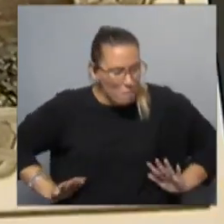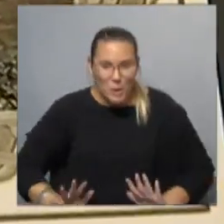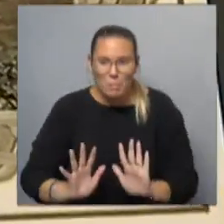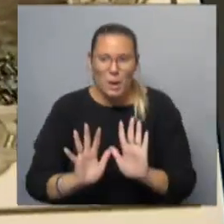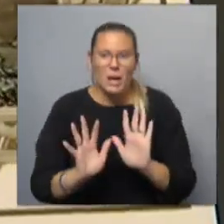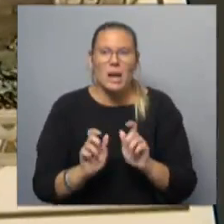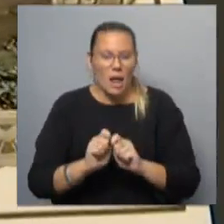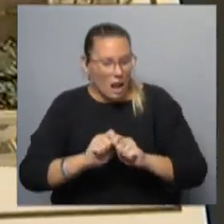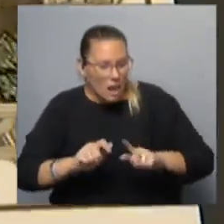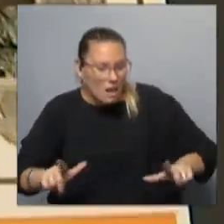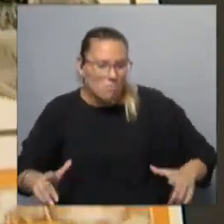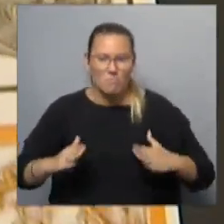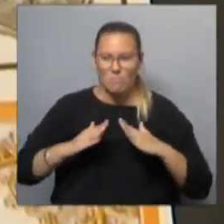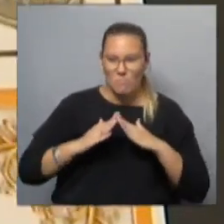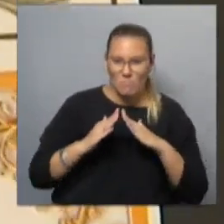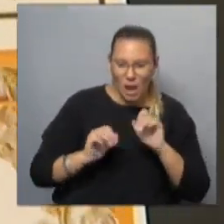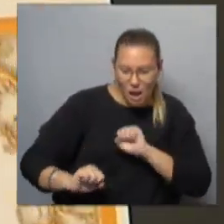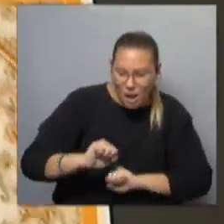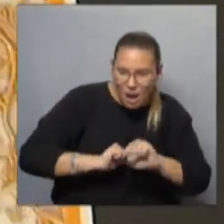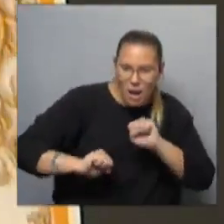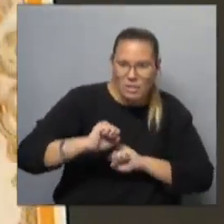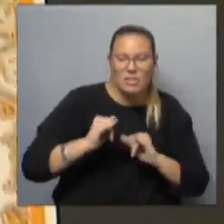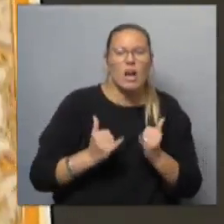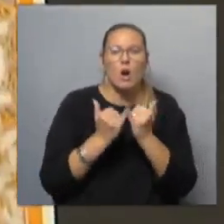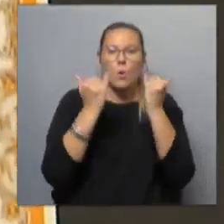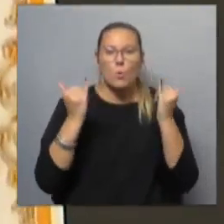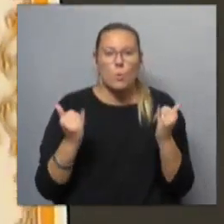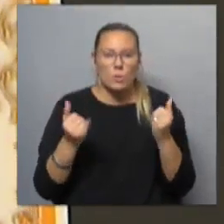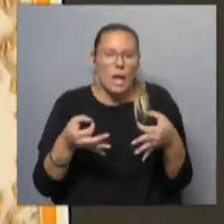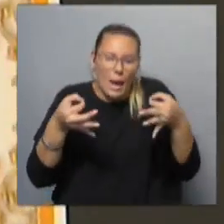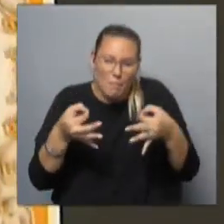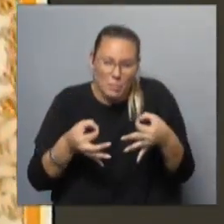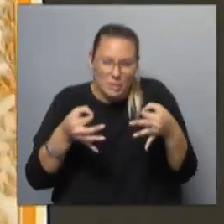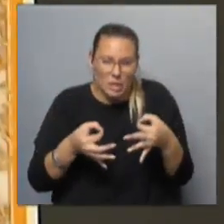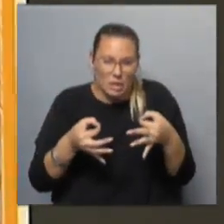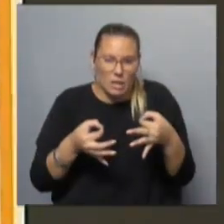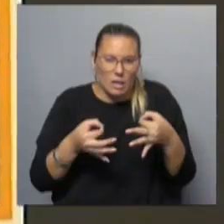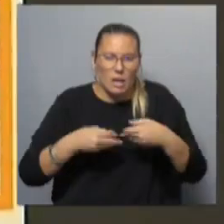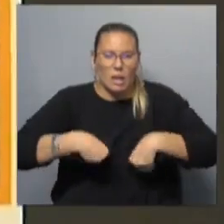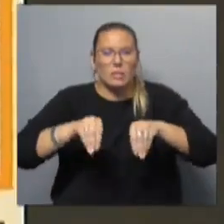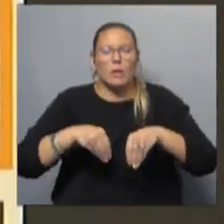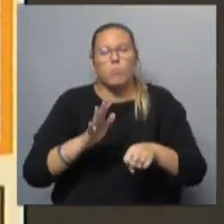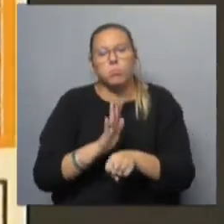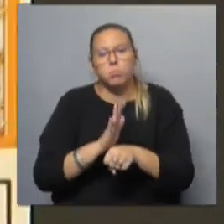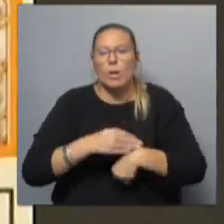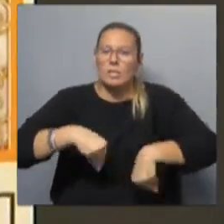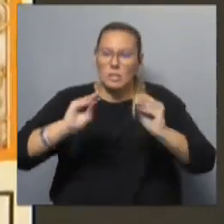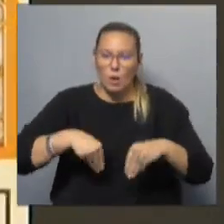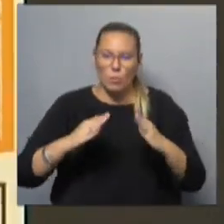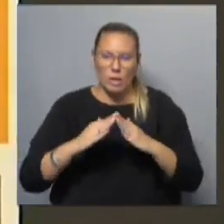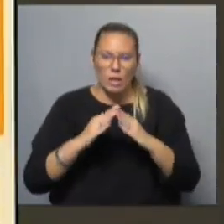Se va limpiando la casa. Hay un día que es el Tekanis, que es el sacudir la casa. La